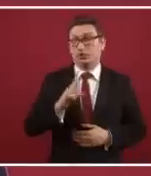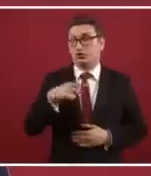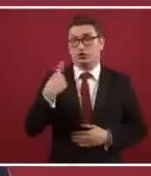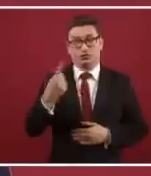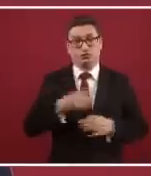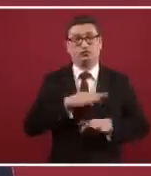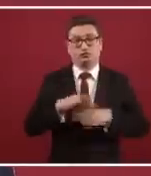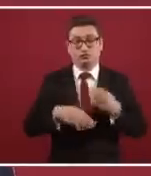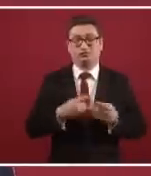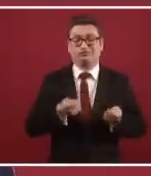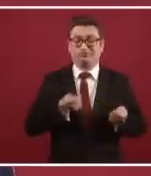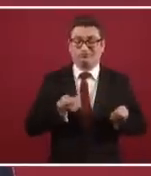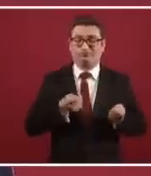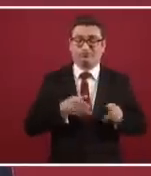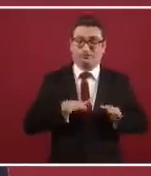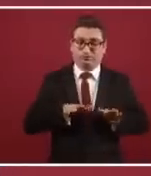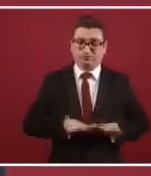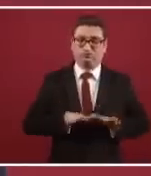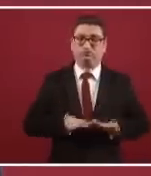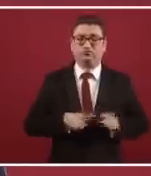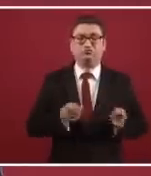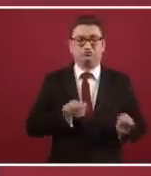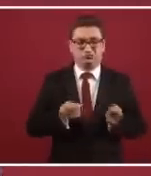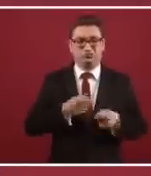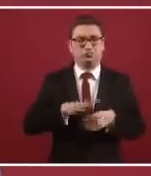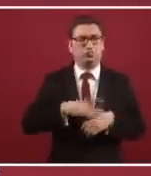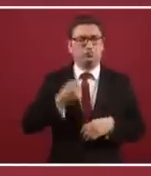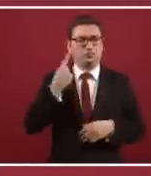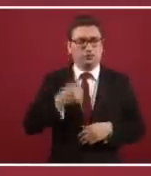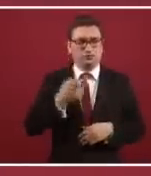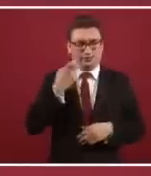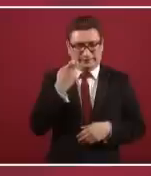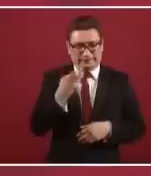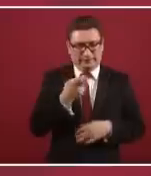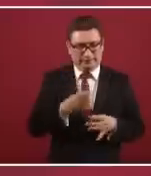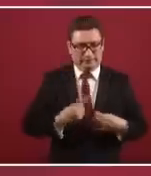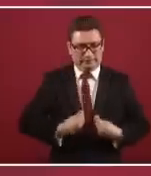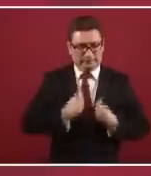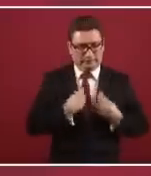hacerlo, porque así lo requieren las circunstancias